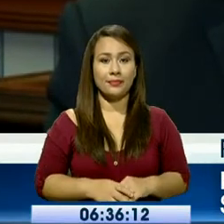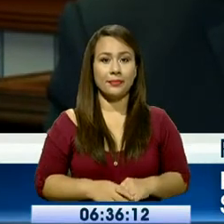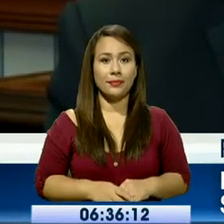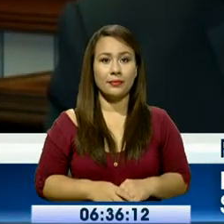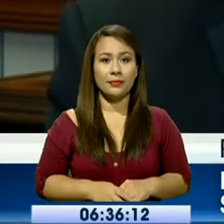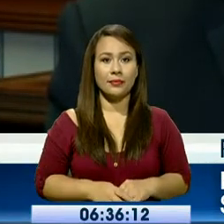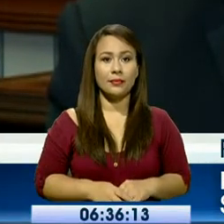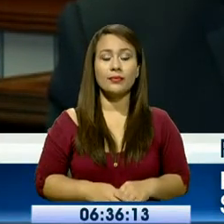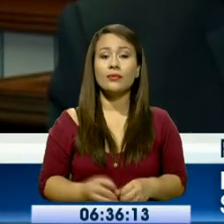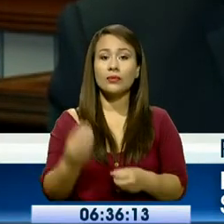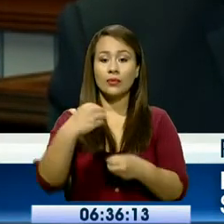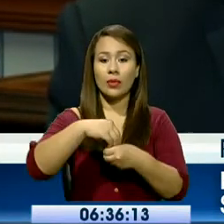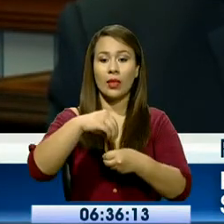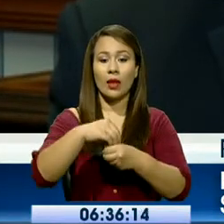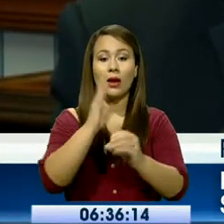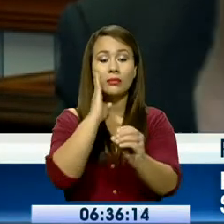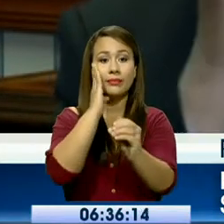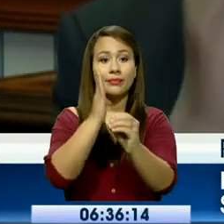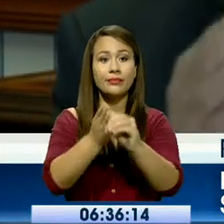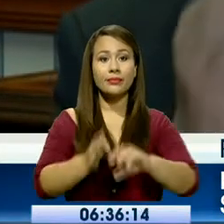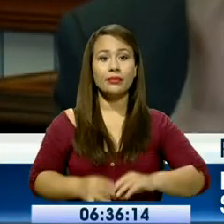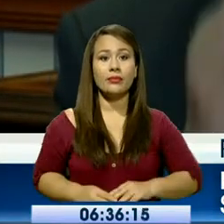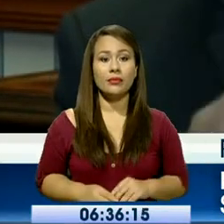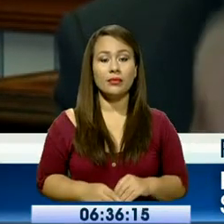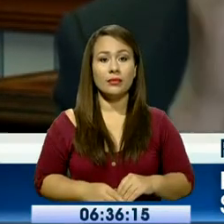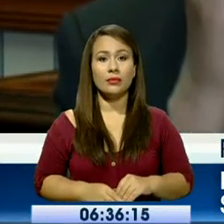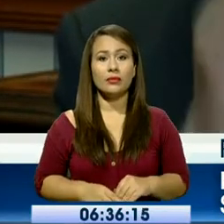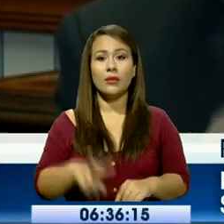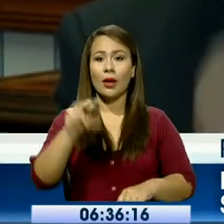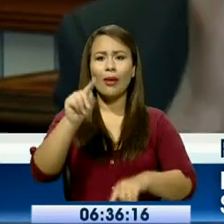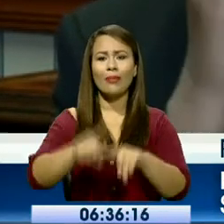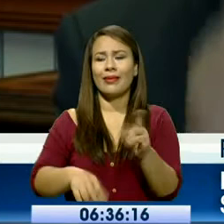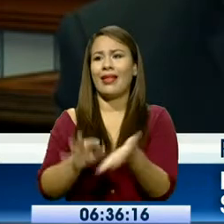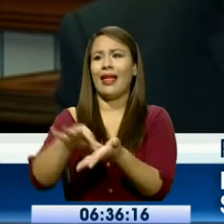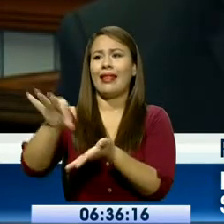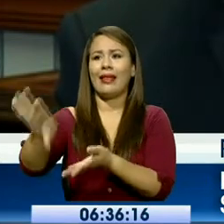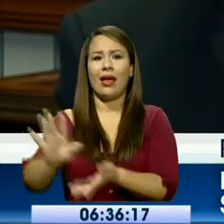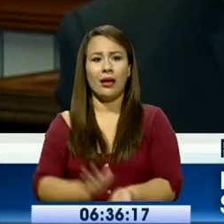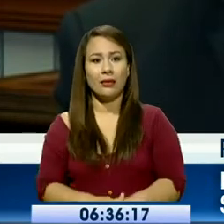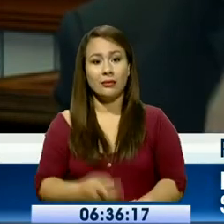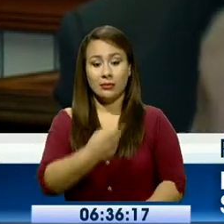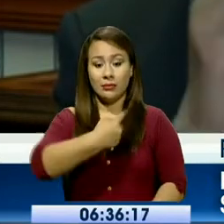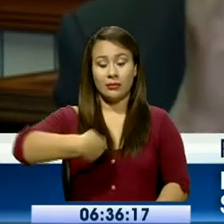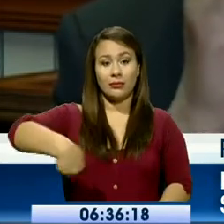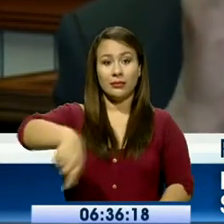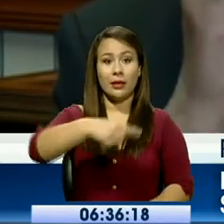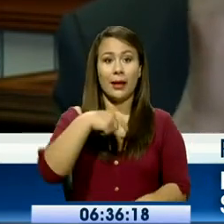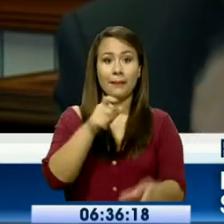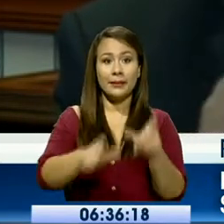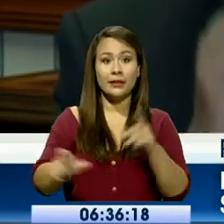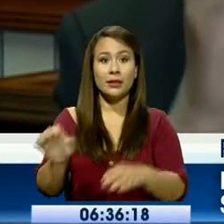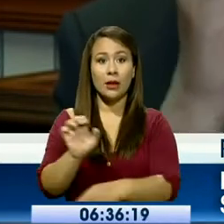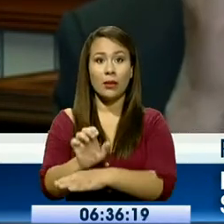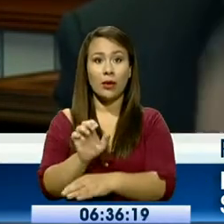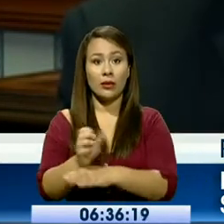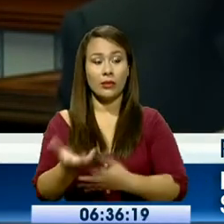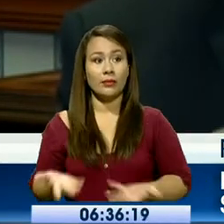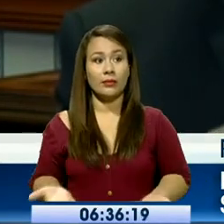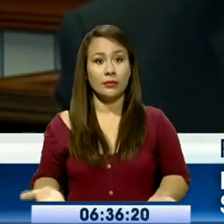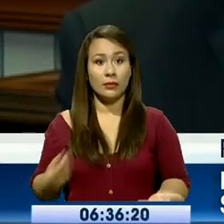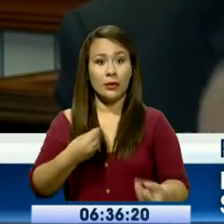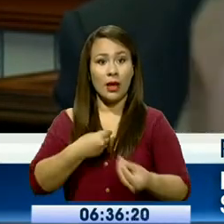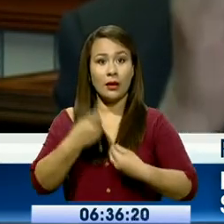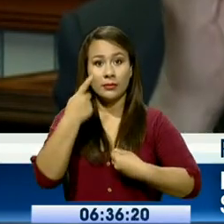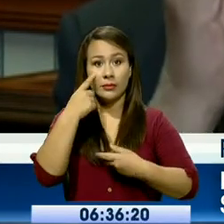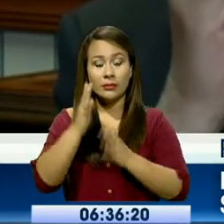a asumir un desafío no puede permitir el ecuador esta grave encrucijada